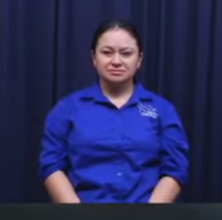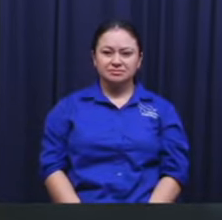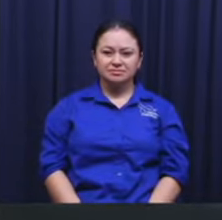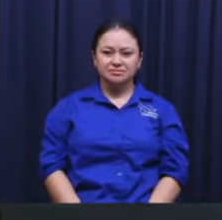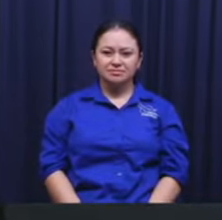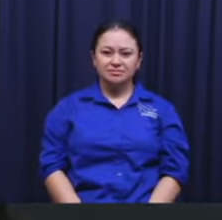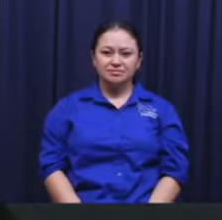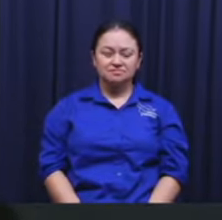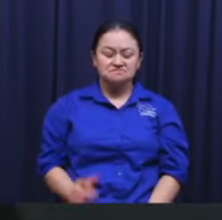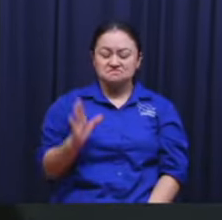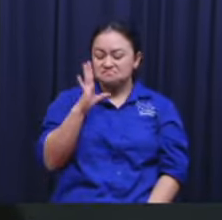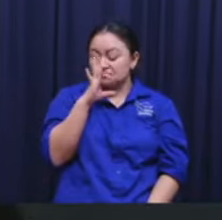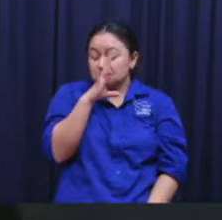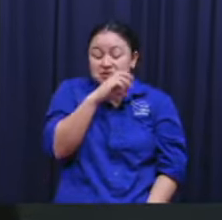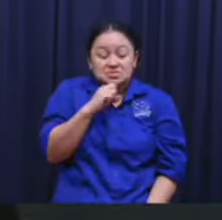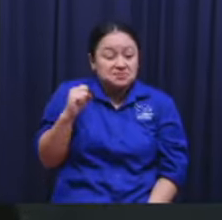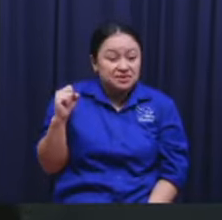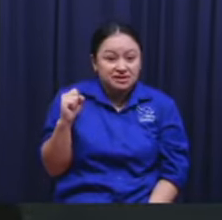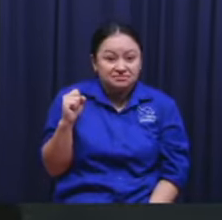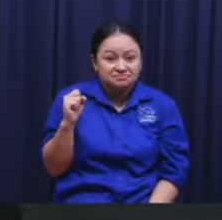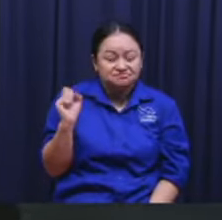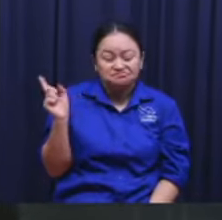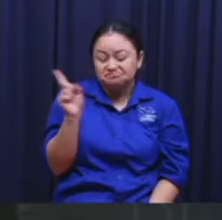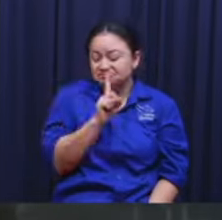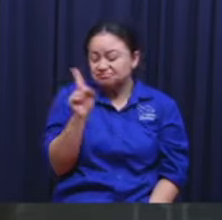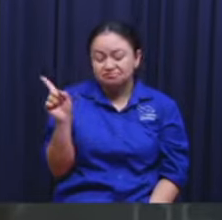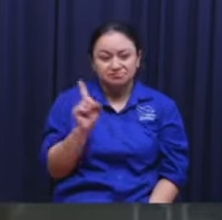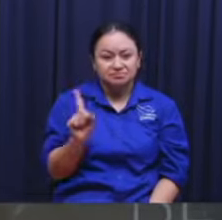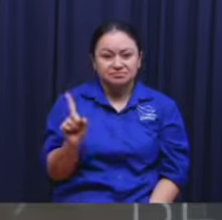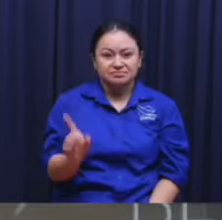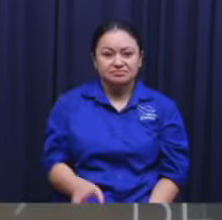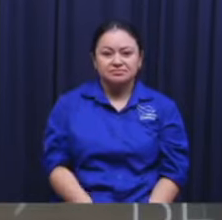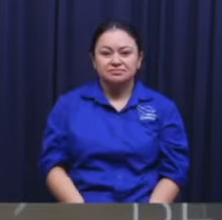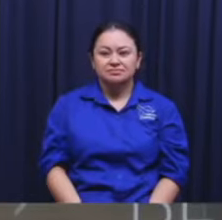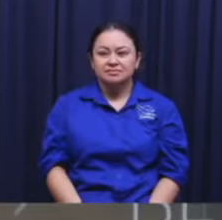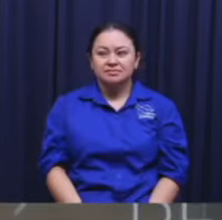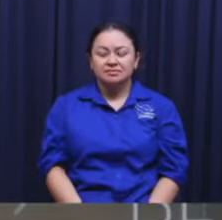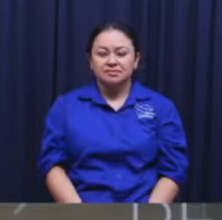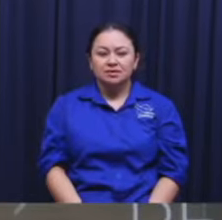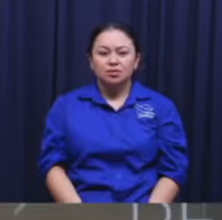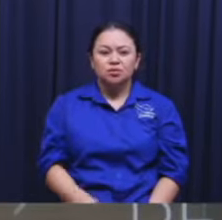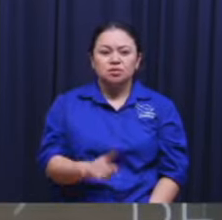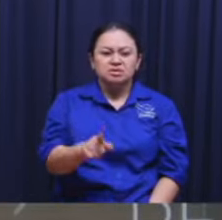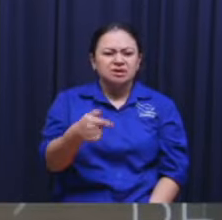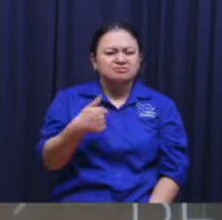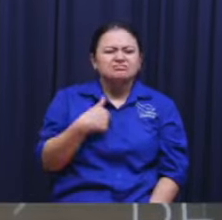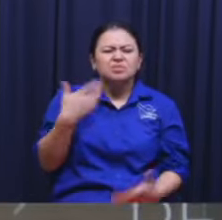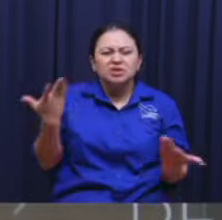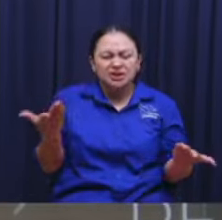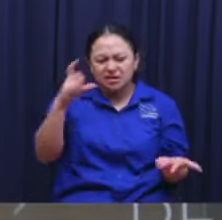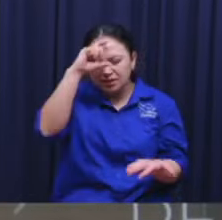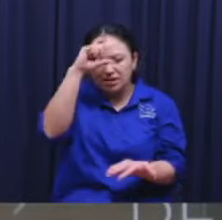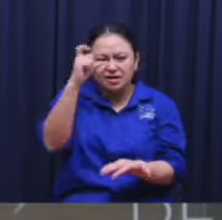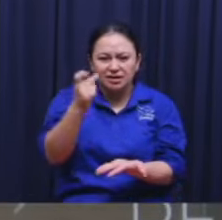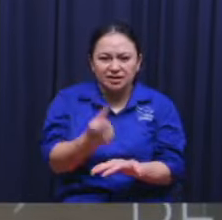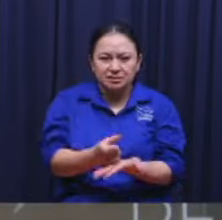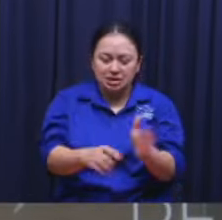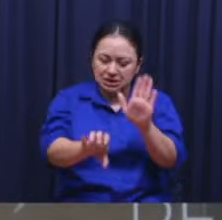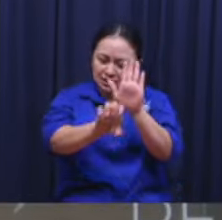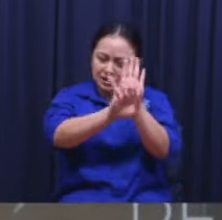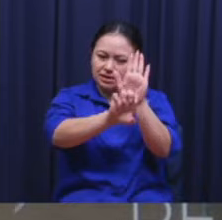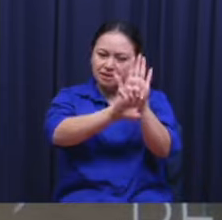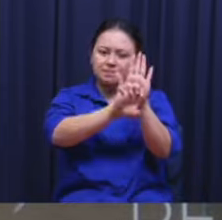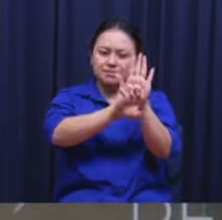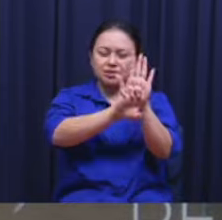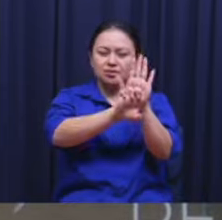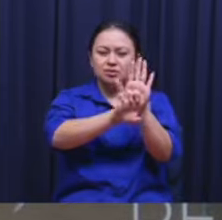No se puede. No se puede. ¿Usted por qué cree que ha resistido? Pongamos el ejemplo terrenal.